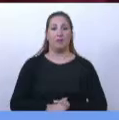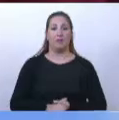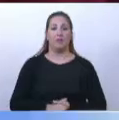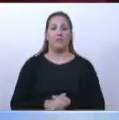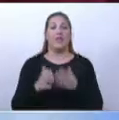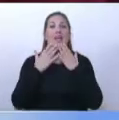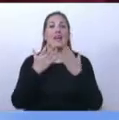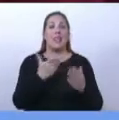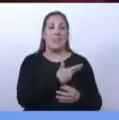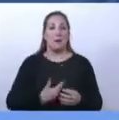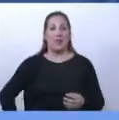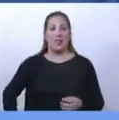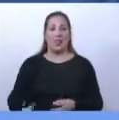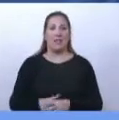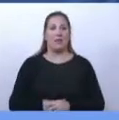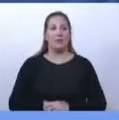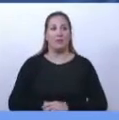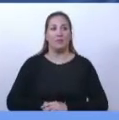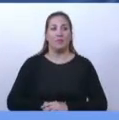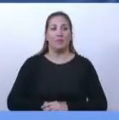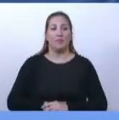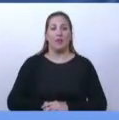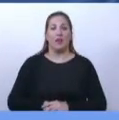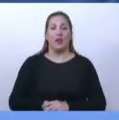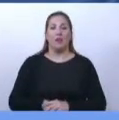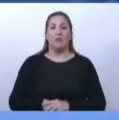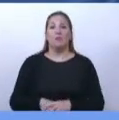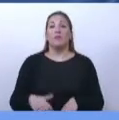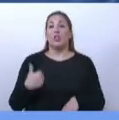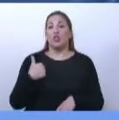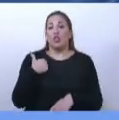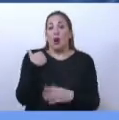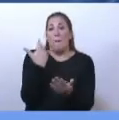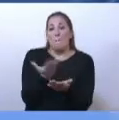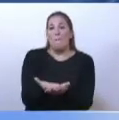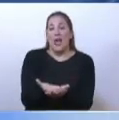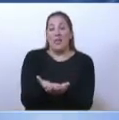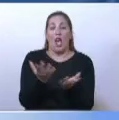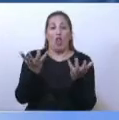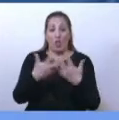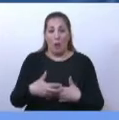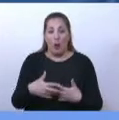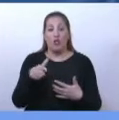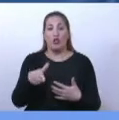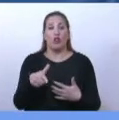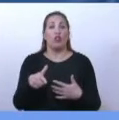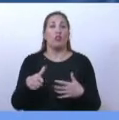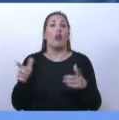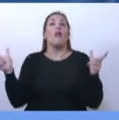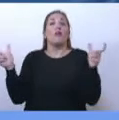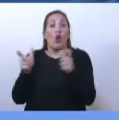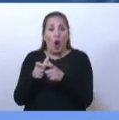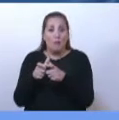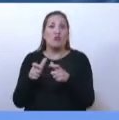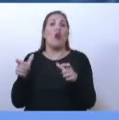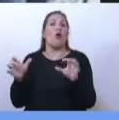gracias a señora presidenta la iniciativa que presentó y que ha tenido dictamen favorable en la